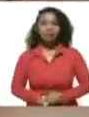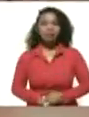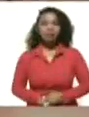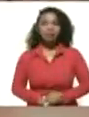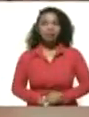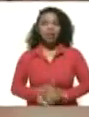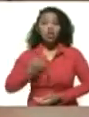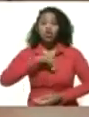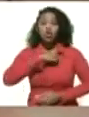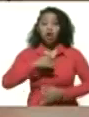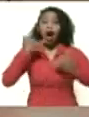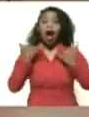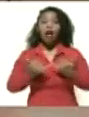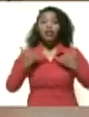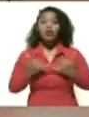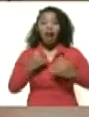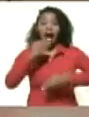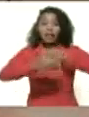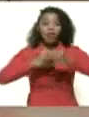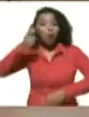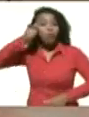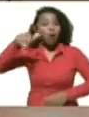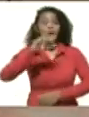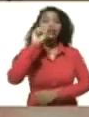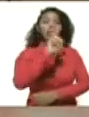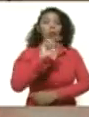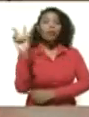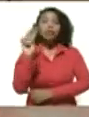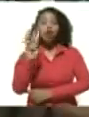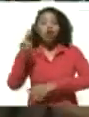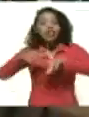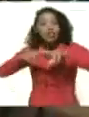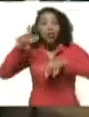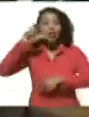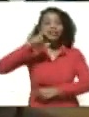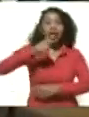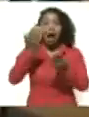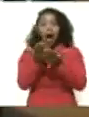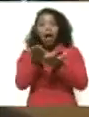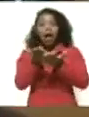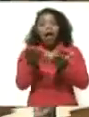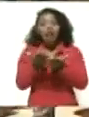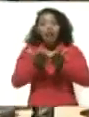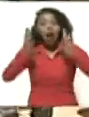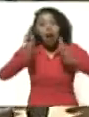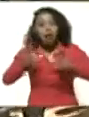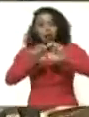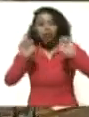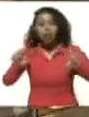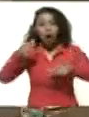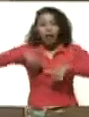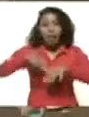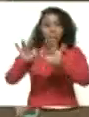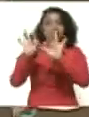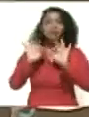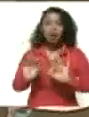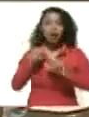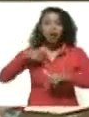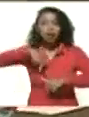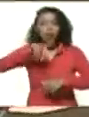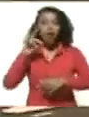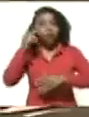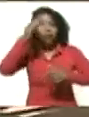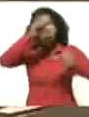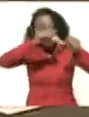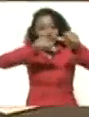nosotros estamos actualmente atendiendo una población de 122 niños con necesidades educativas especiales en los diagnósticos de